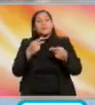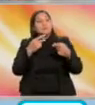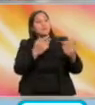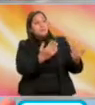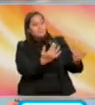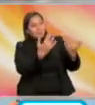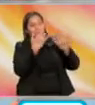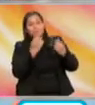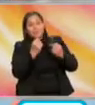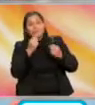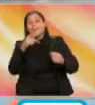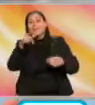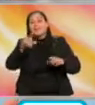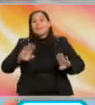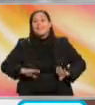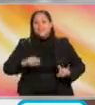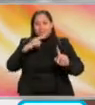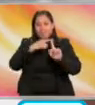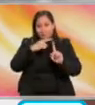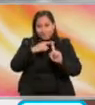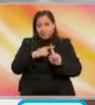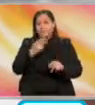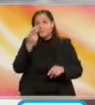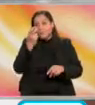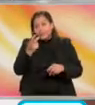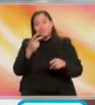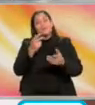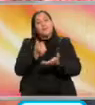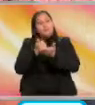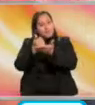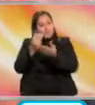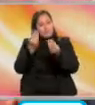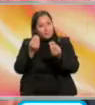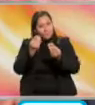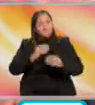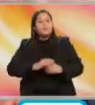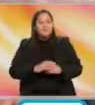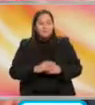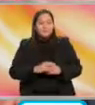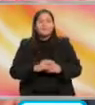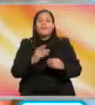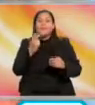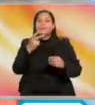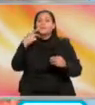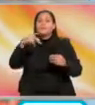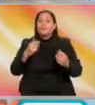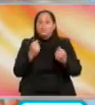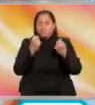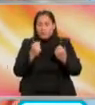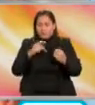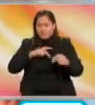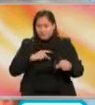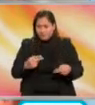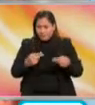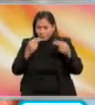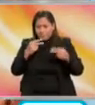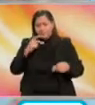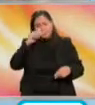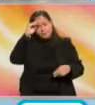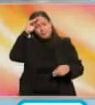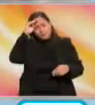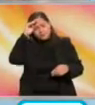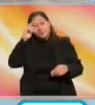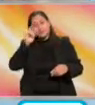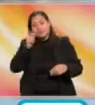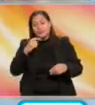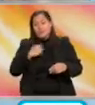una actitud muy positiva. Que eso hace la ¿no? diferencia muchas sin veces. duda. Claro, sí, es es clave una a de sus veces, ¿eh? fuerzas, ¿no? Sí. Todos en nuestros negocios vamos a pensar en qué